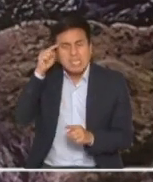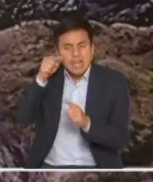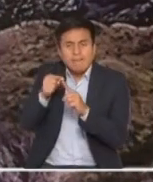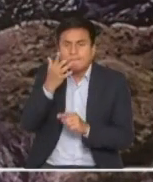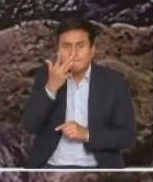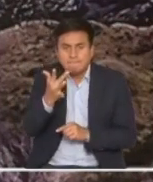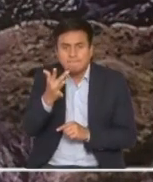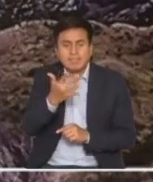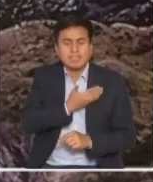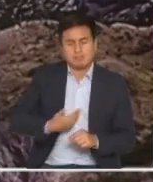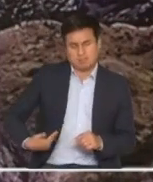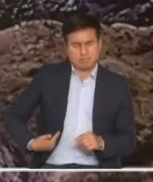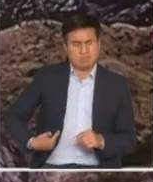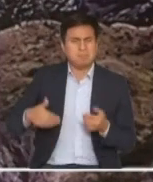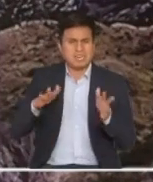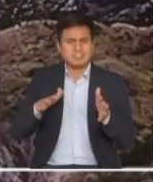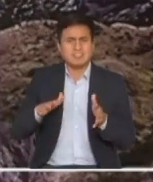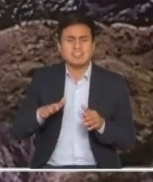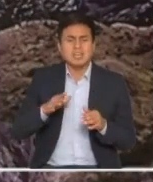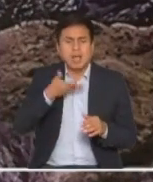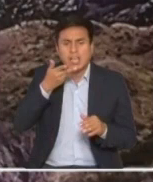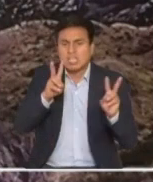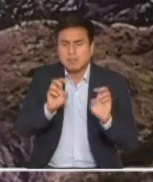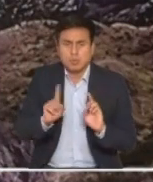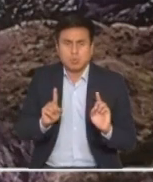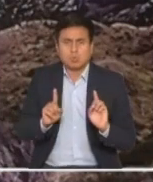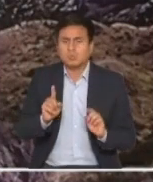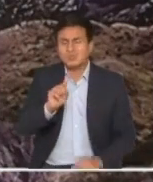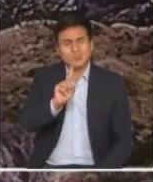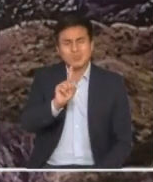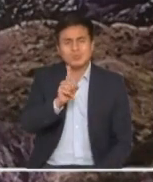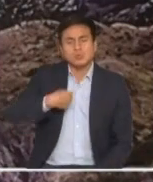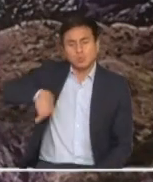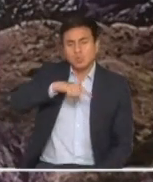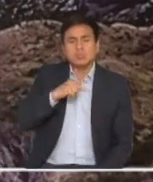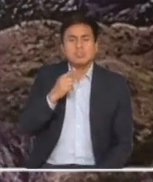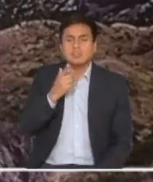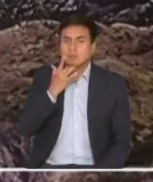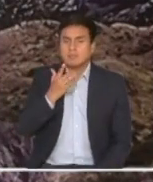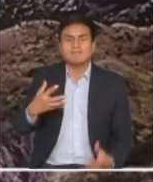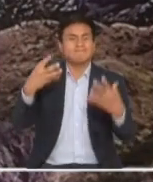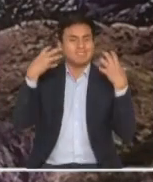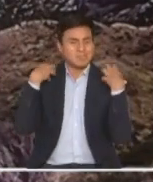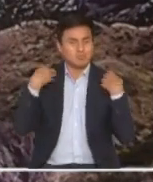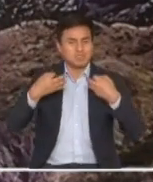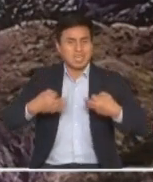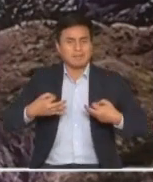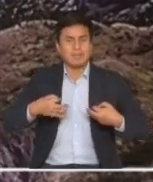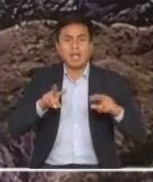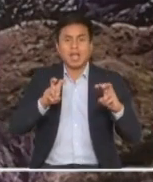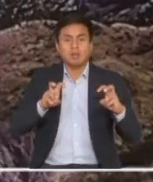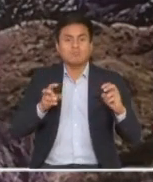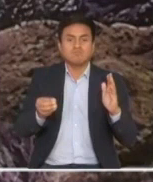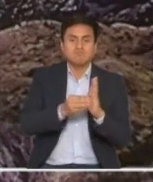intencionalidad del ejecutivo de no referirse no estamos simplemente siendo responsable con algo que